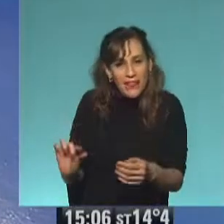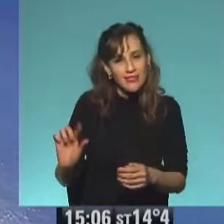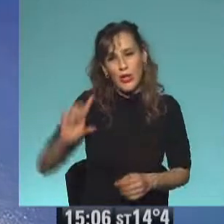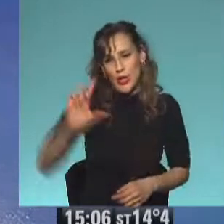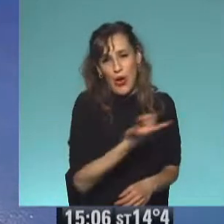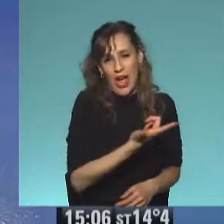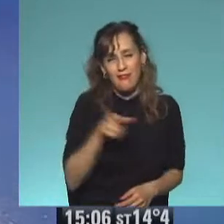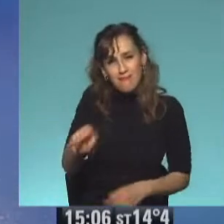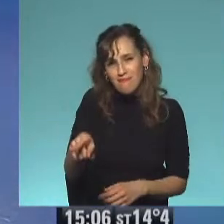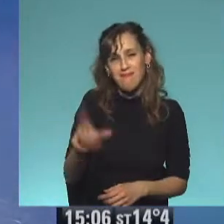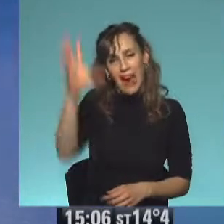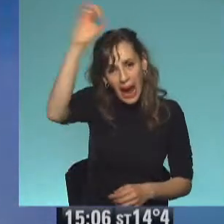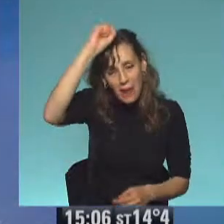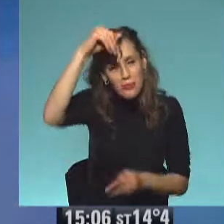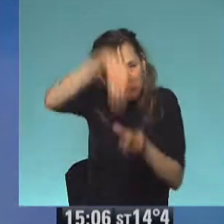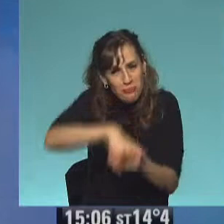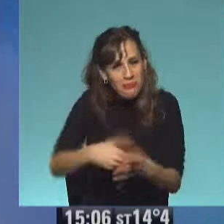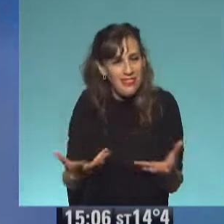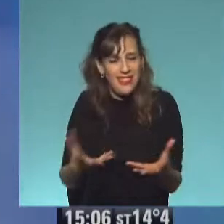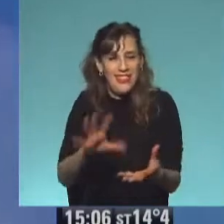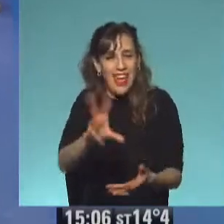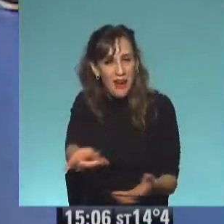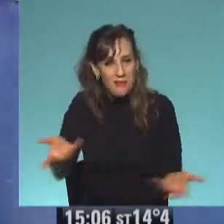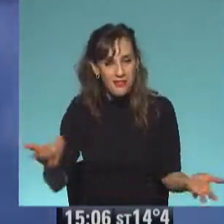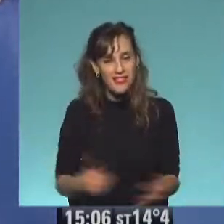para su técnico